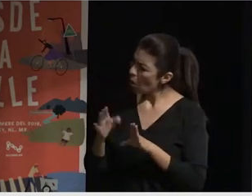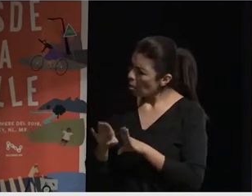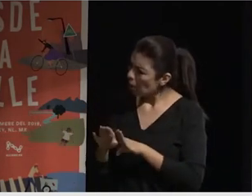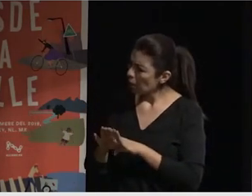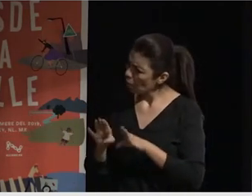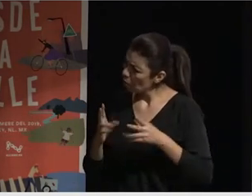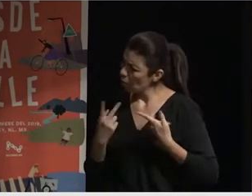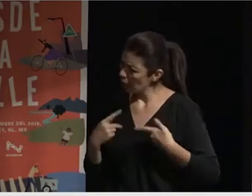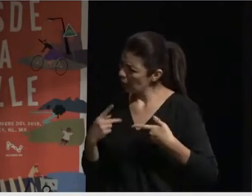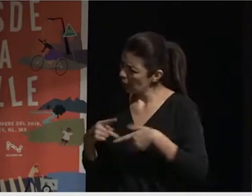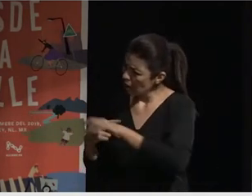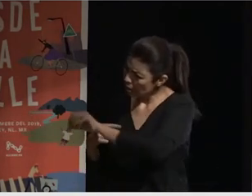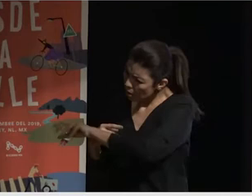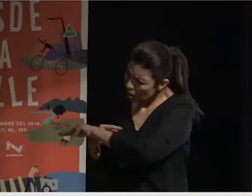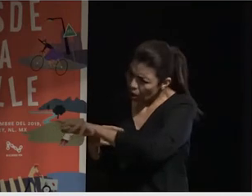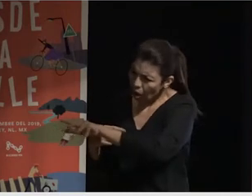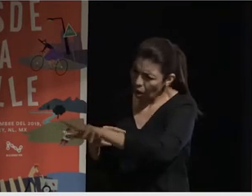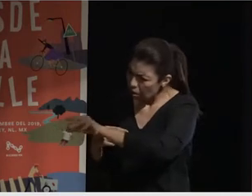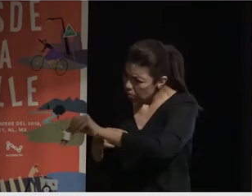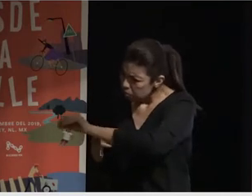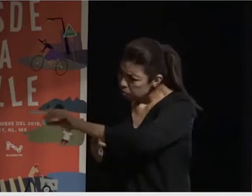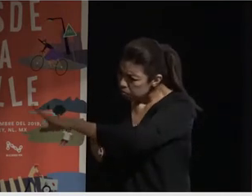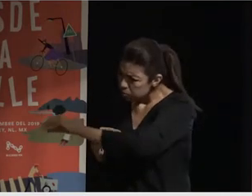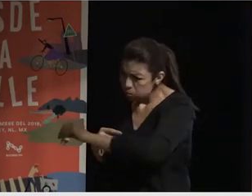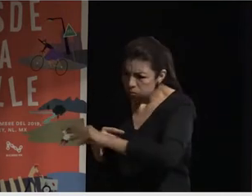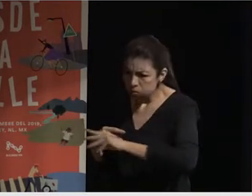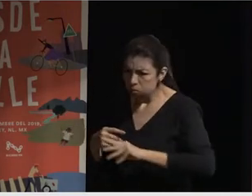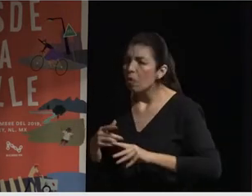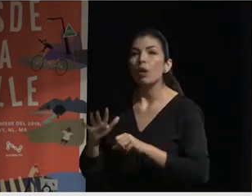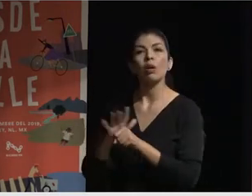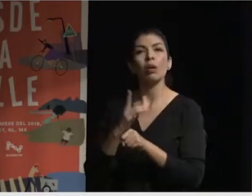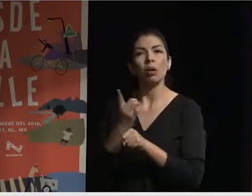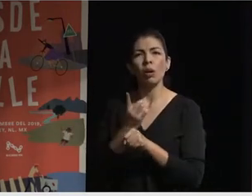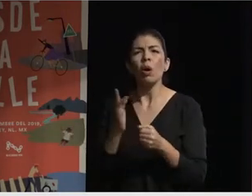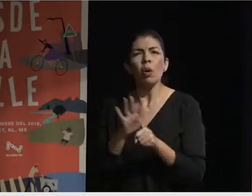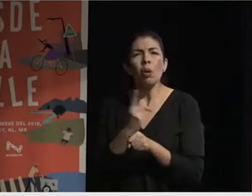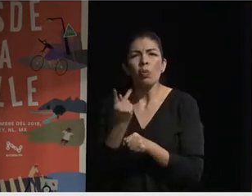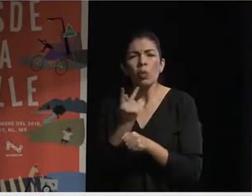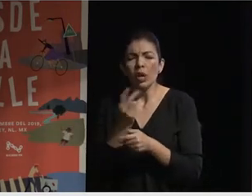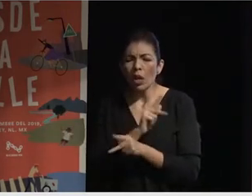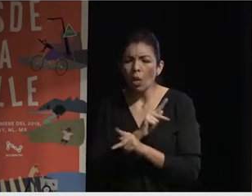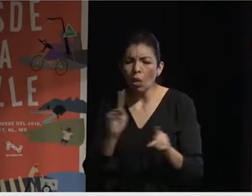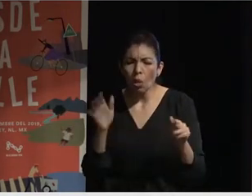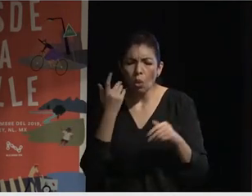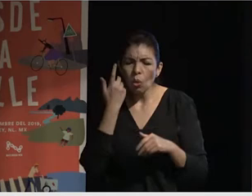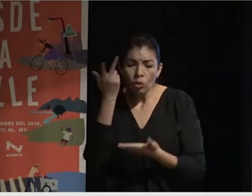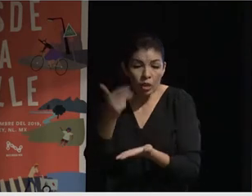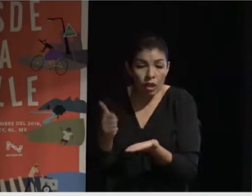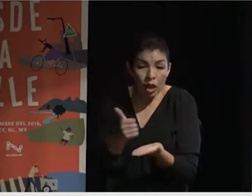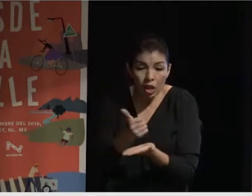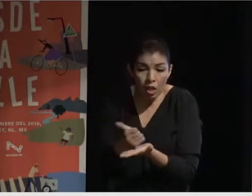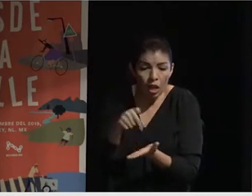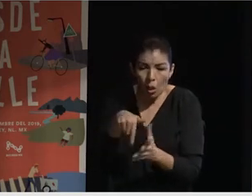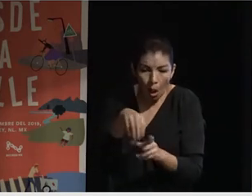mecanismos por qué la gente está volviendo al centro, y él dice, a ver, aquí hay algo que no funciona, y echa a andar toda la teoría